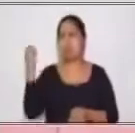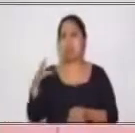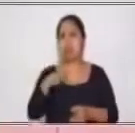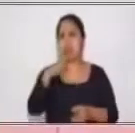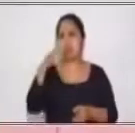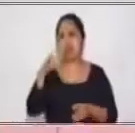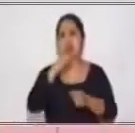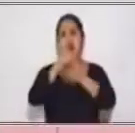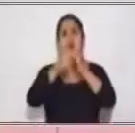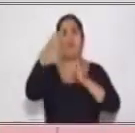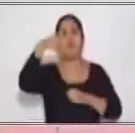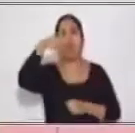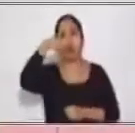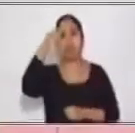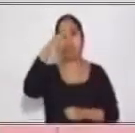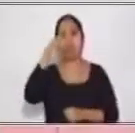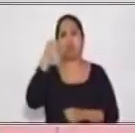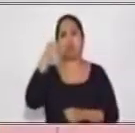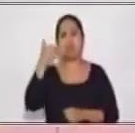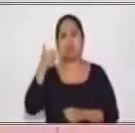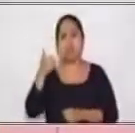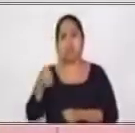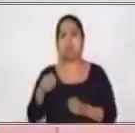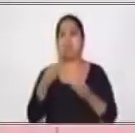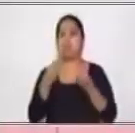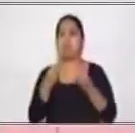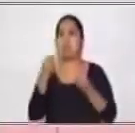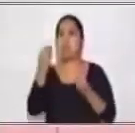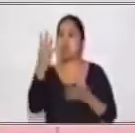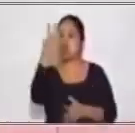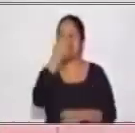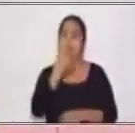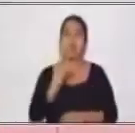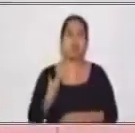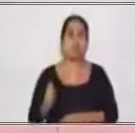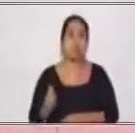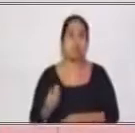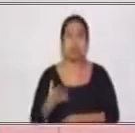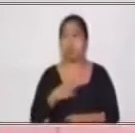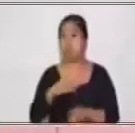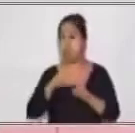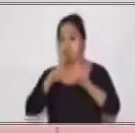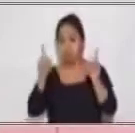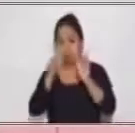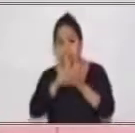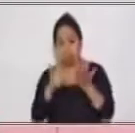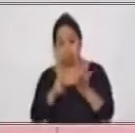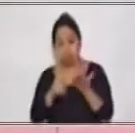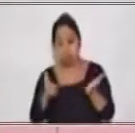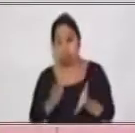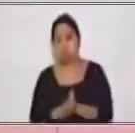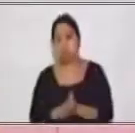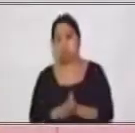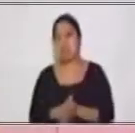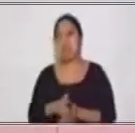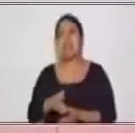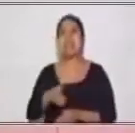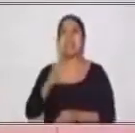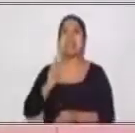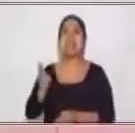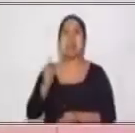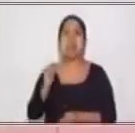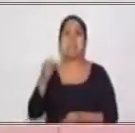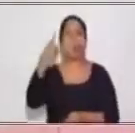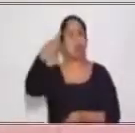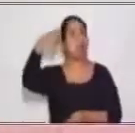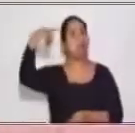de los libros de cada uno de los autores. Mucha belleza, totalmente de belleza. Ellos tenían la visión de París, ellos siempre soñaban con